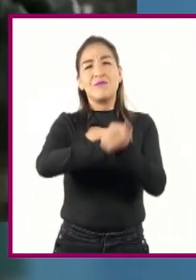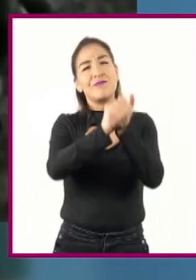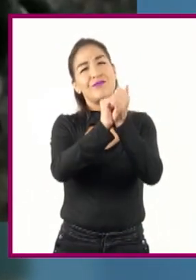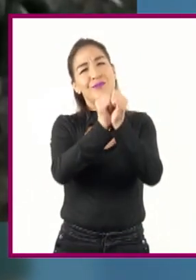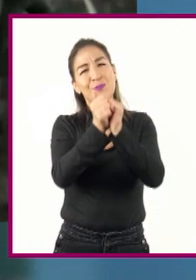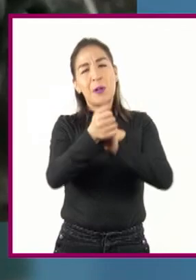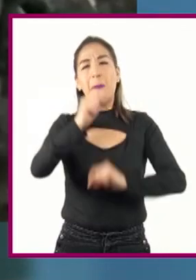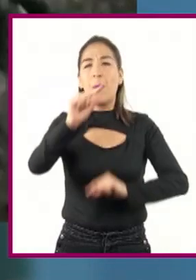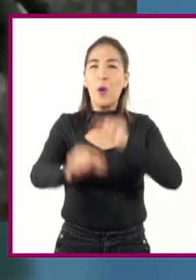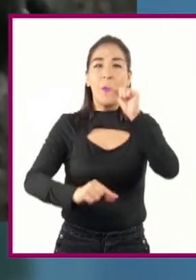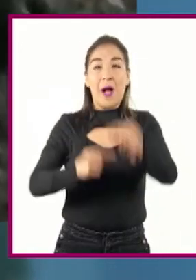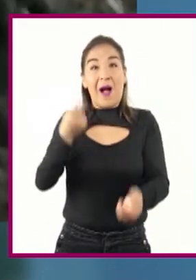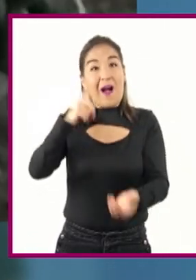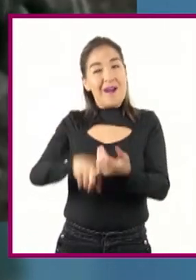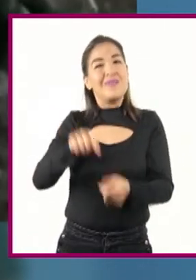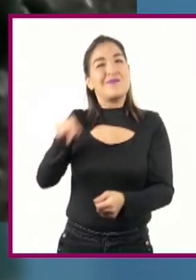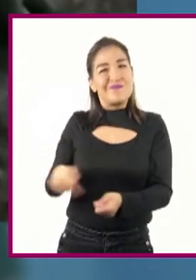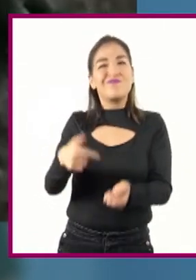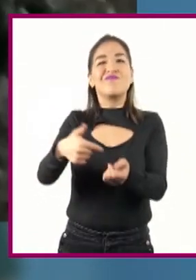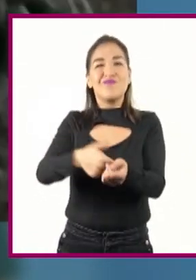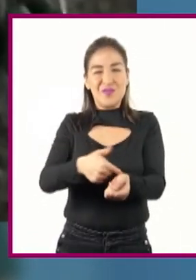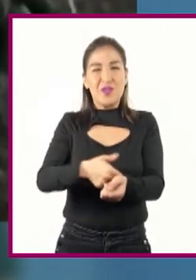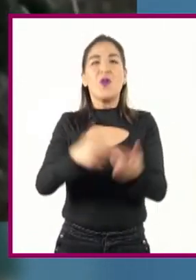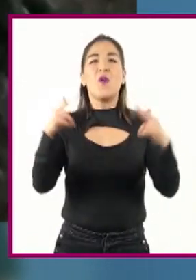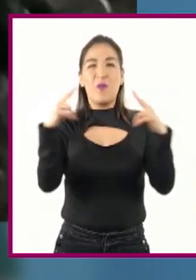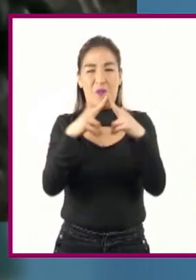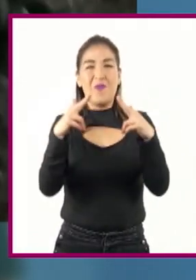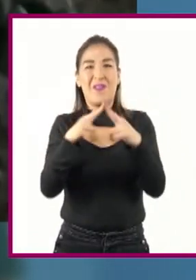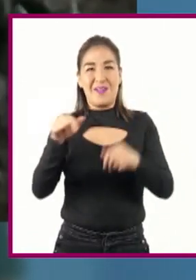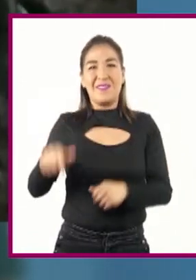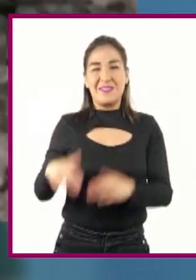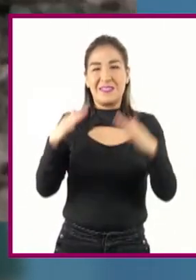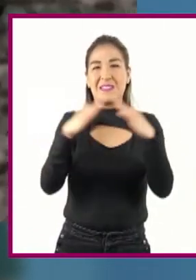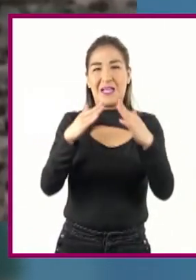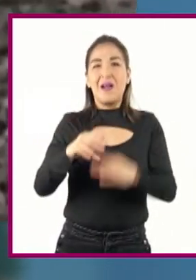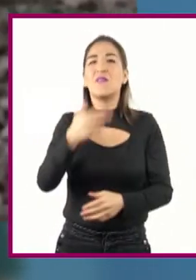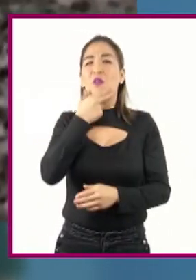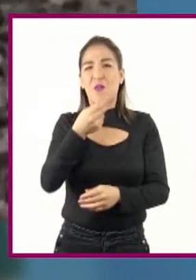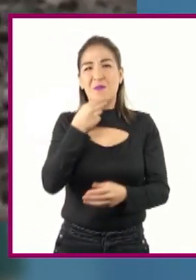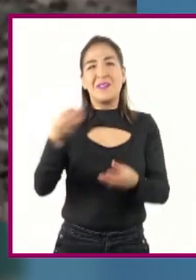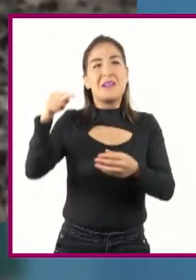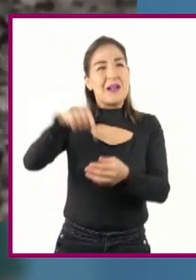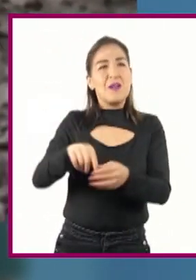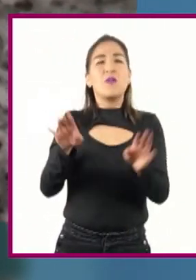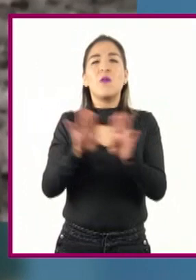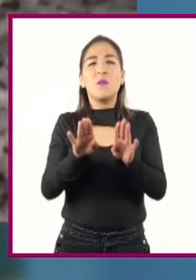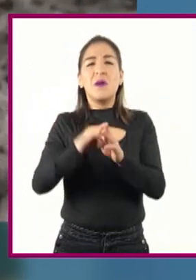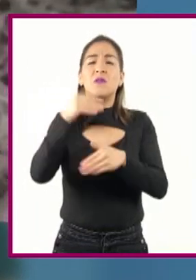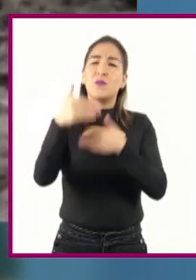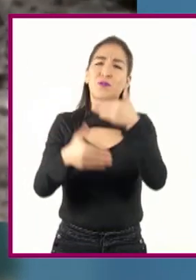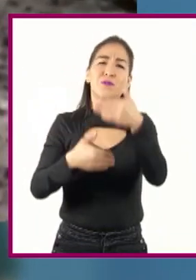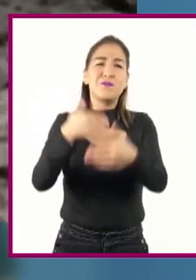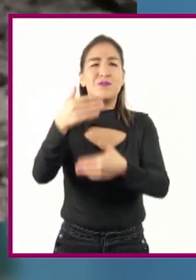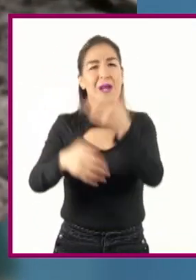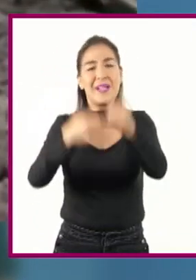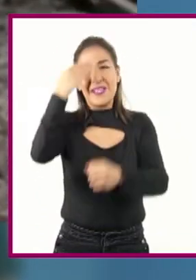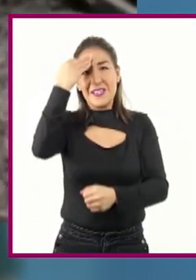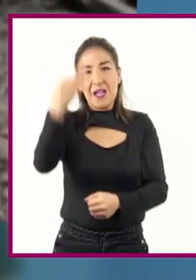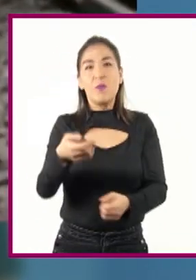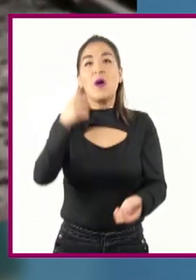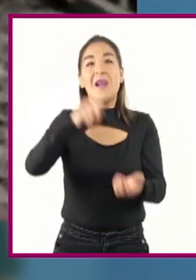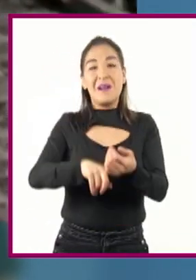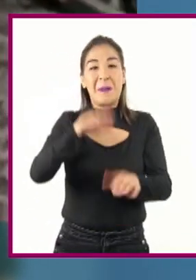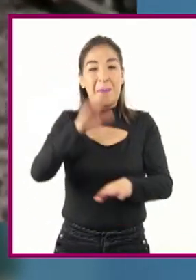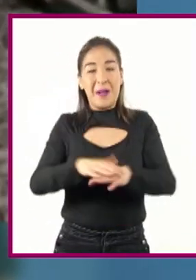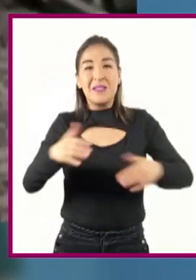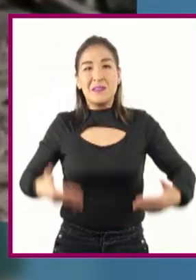los forzados hogares de millones de hombres. Con el paso del tiempo, iría aumentando la profundidad de las